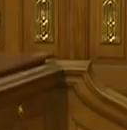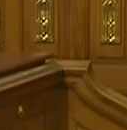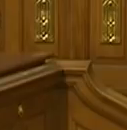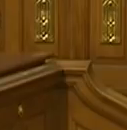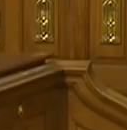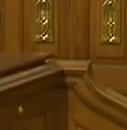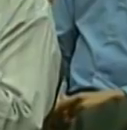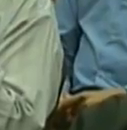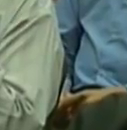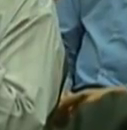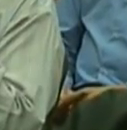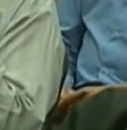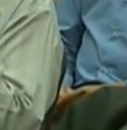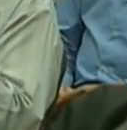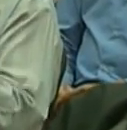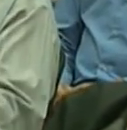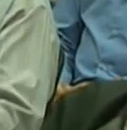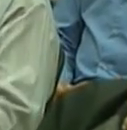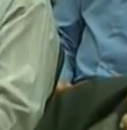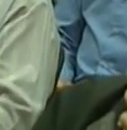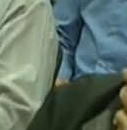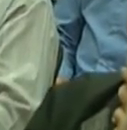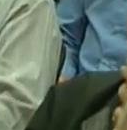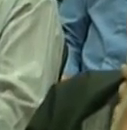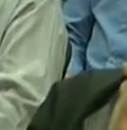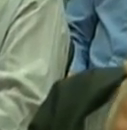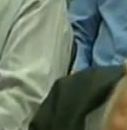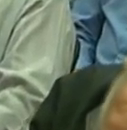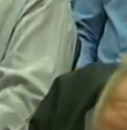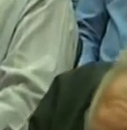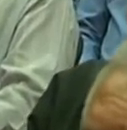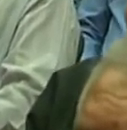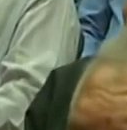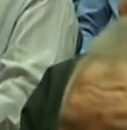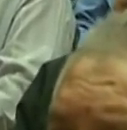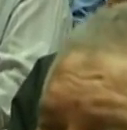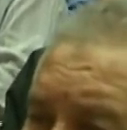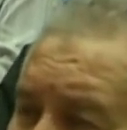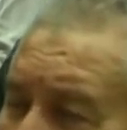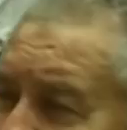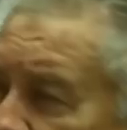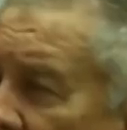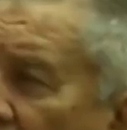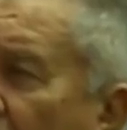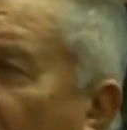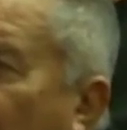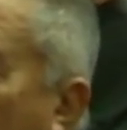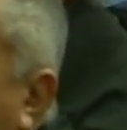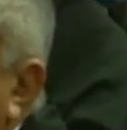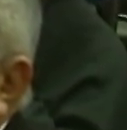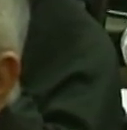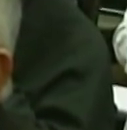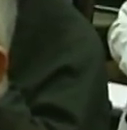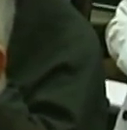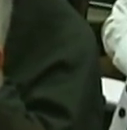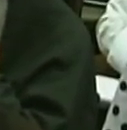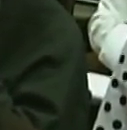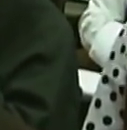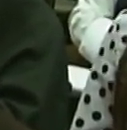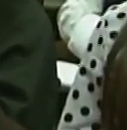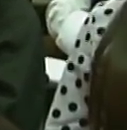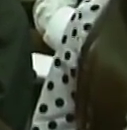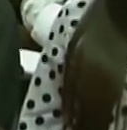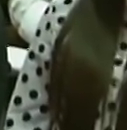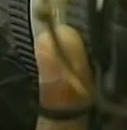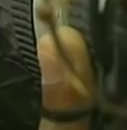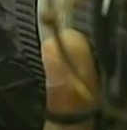poder efectivo para hacer realidad en 1999 la activación del poder constituyente. Ese gran poder